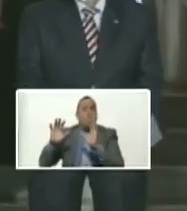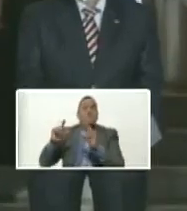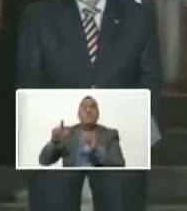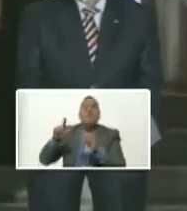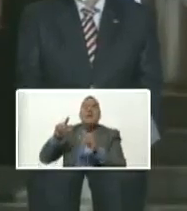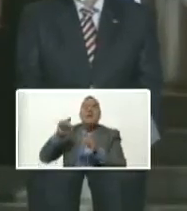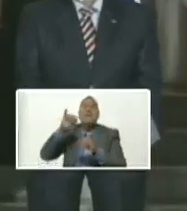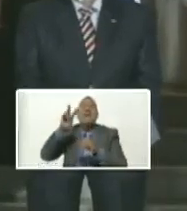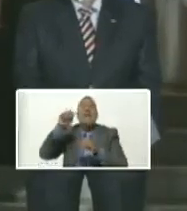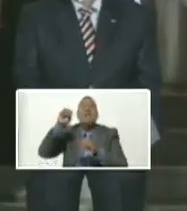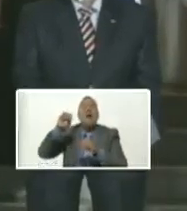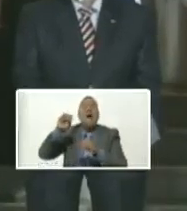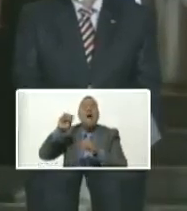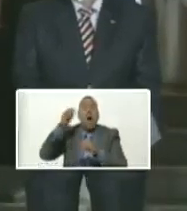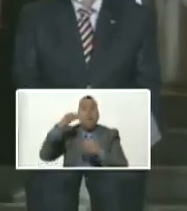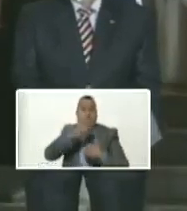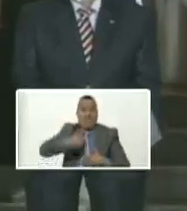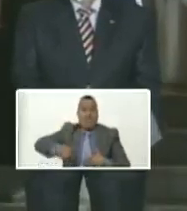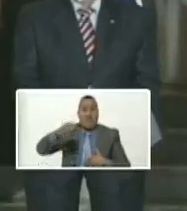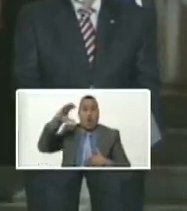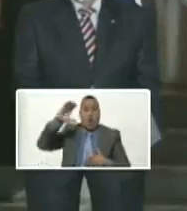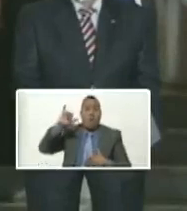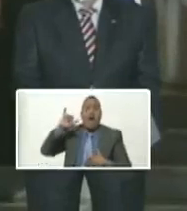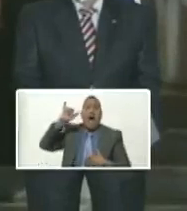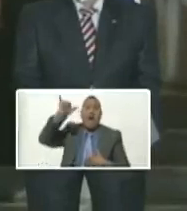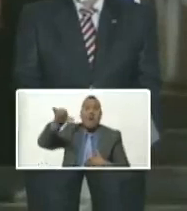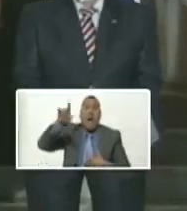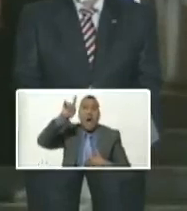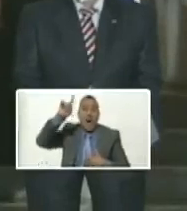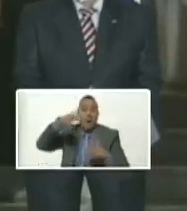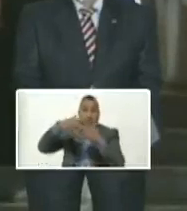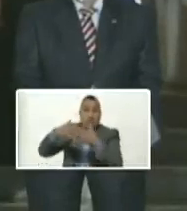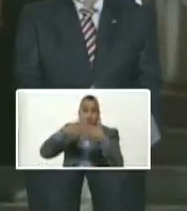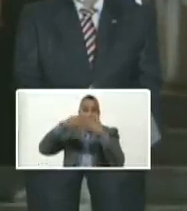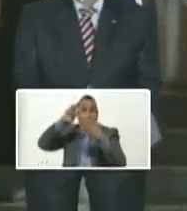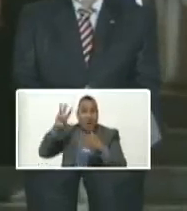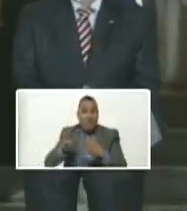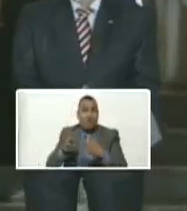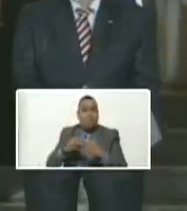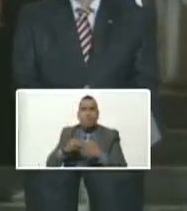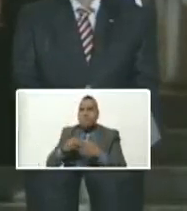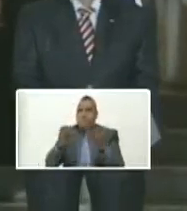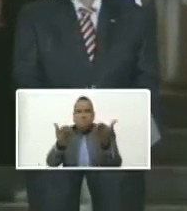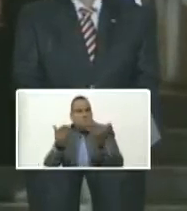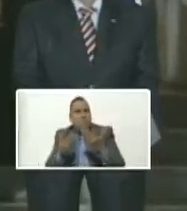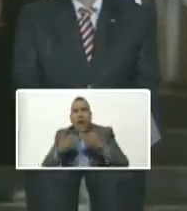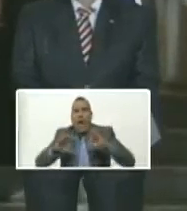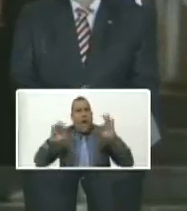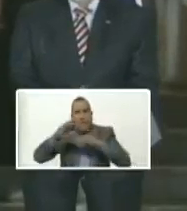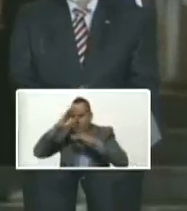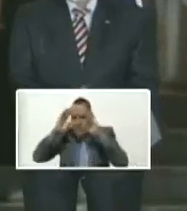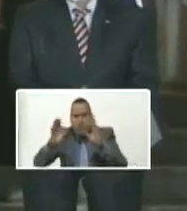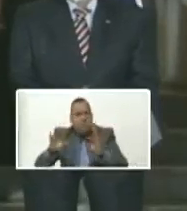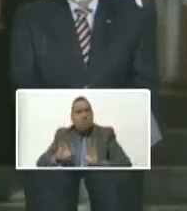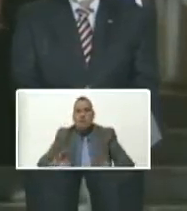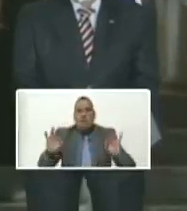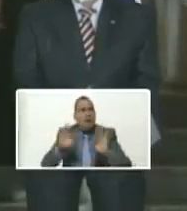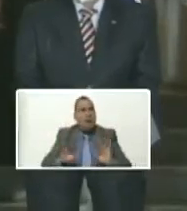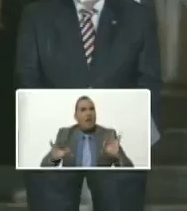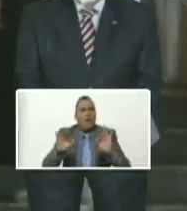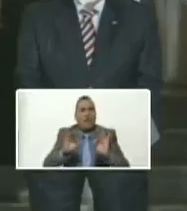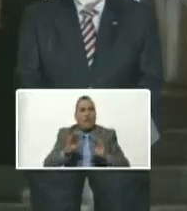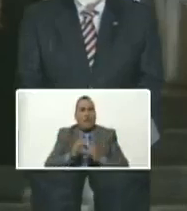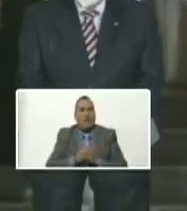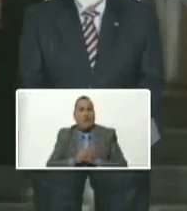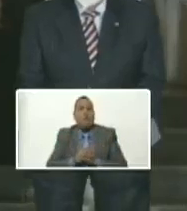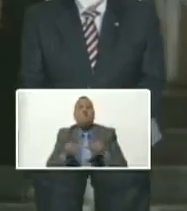nadie, ningún miembro de gobierno. Y en esta oportunidad, en una gira por varios países de Sudamérica y de